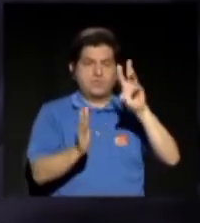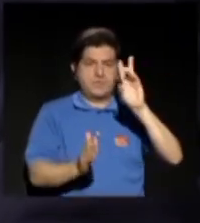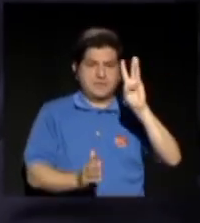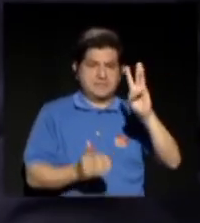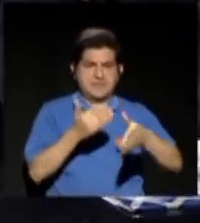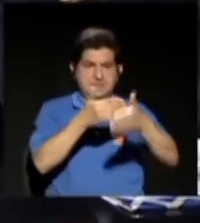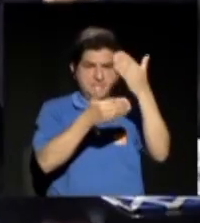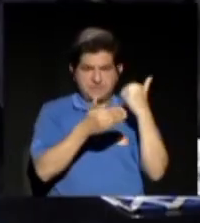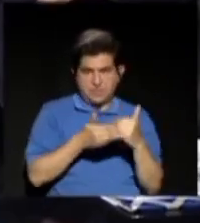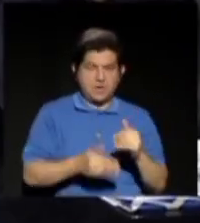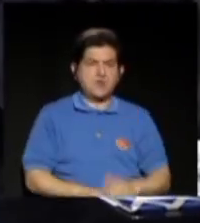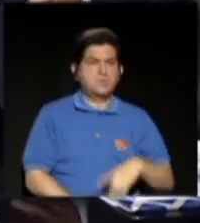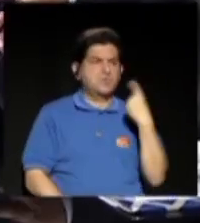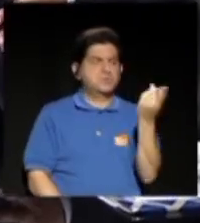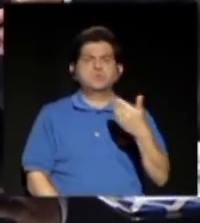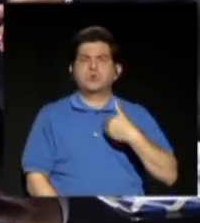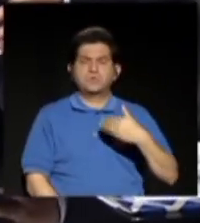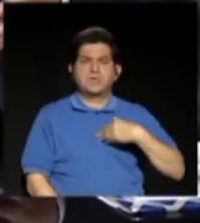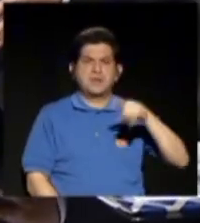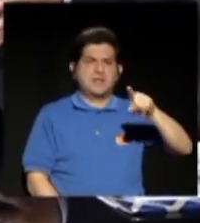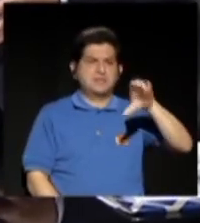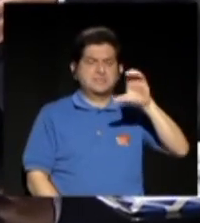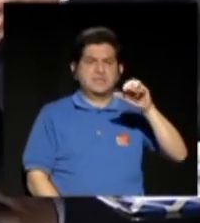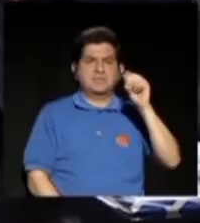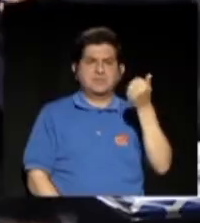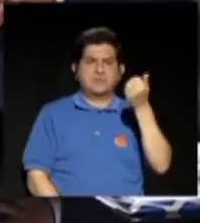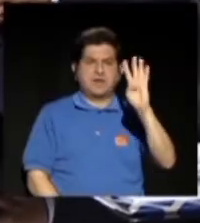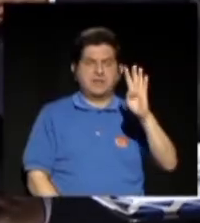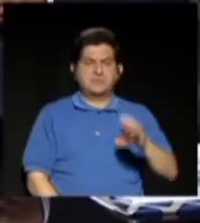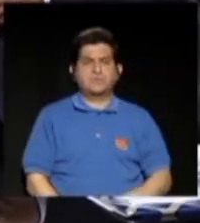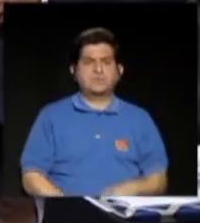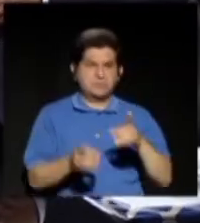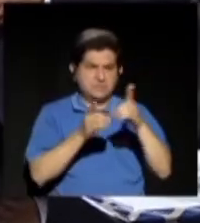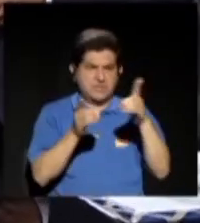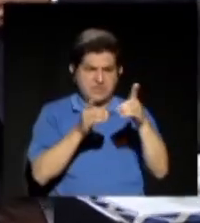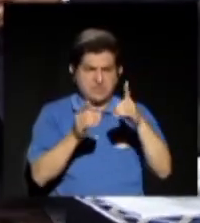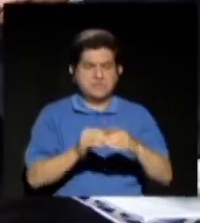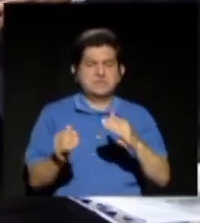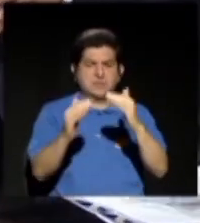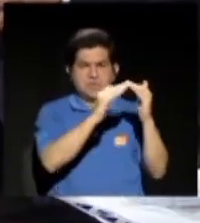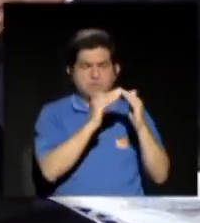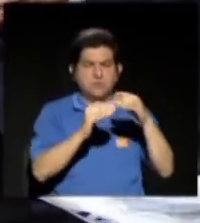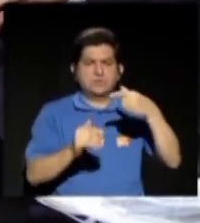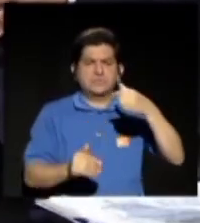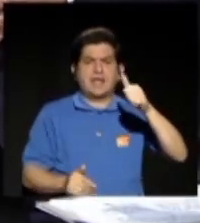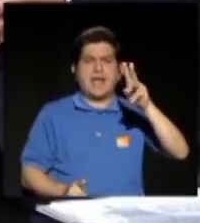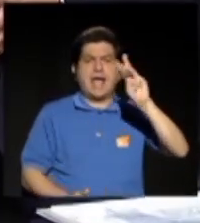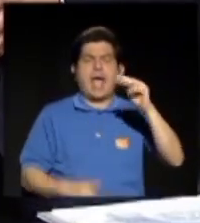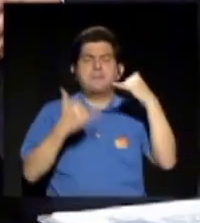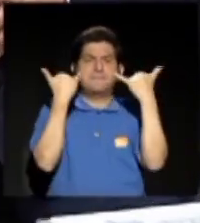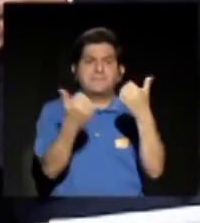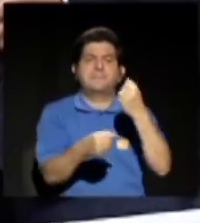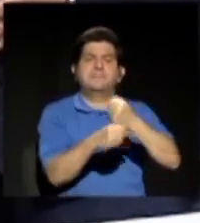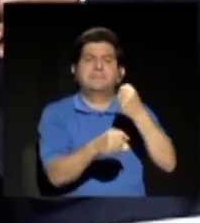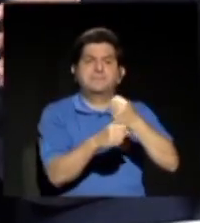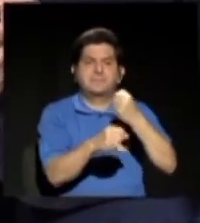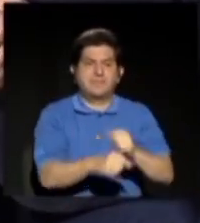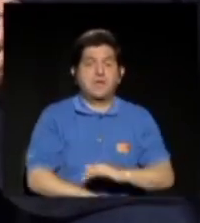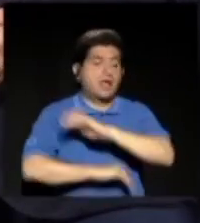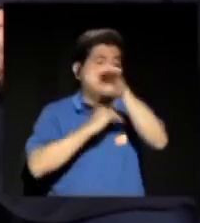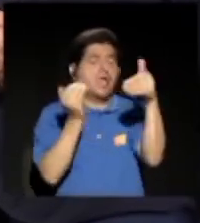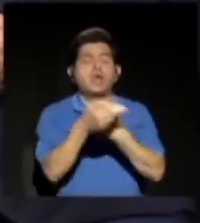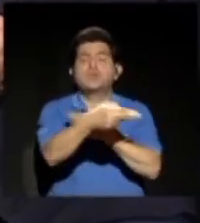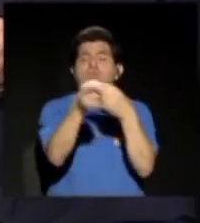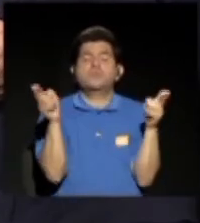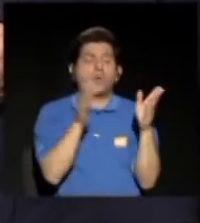anterior, nada más teníamos 114 distritos urbanos de la gran área metropolitana y ahora estamos trabajando en todas las